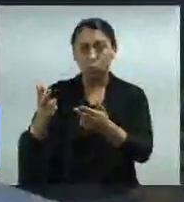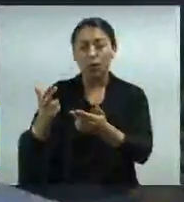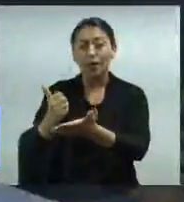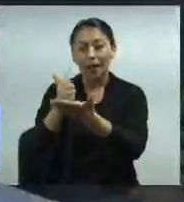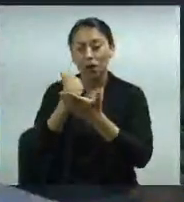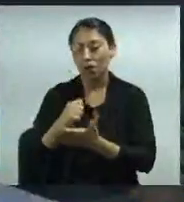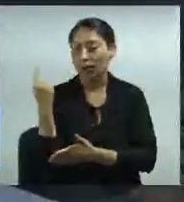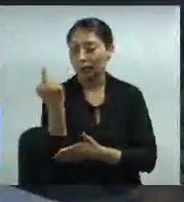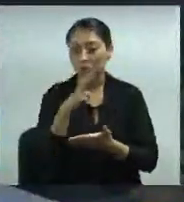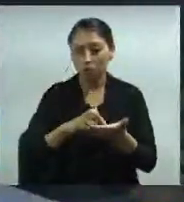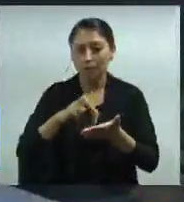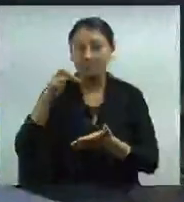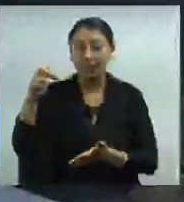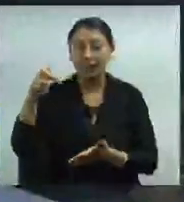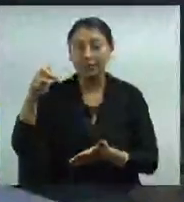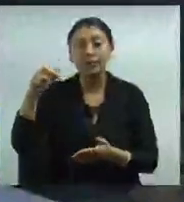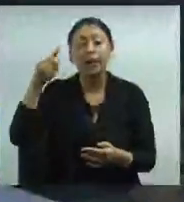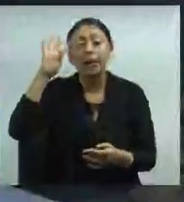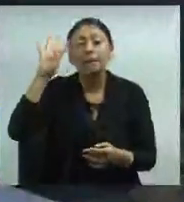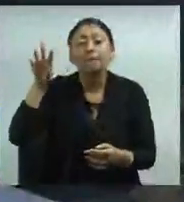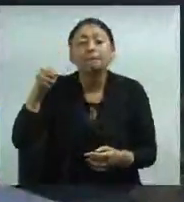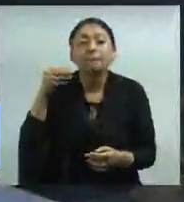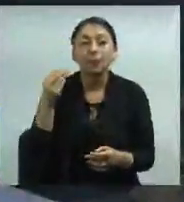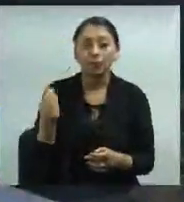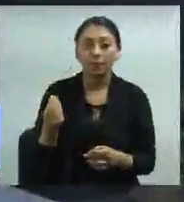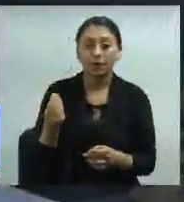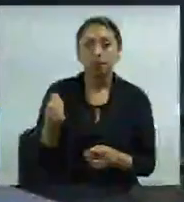a todo el país, porque